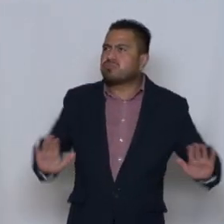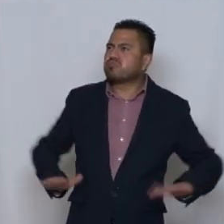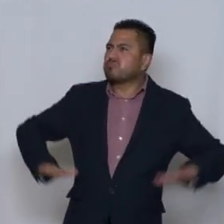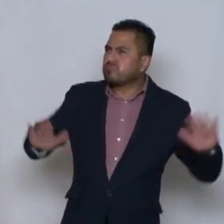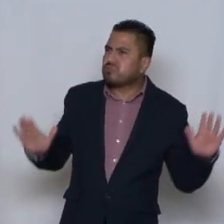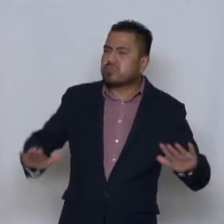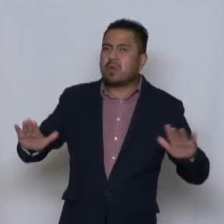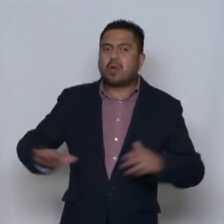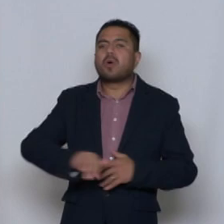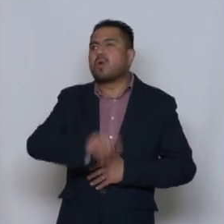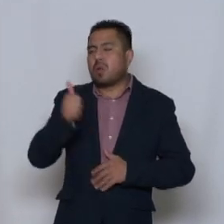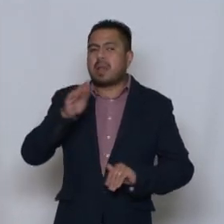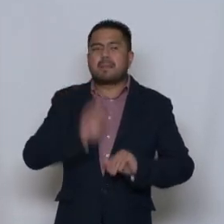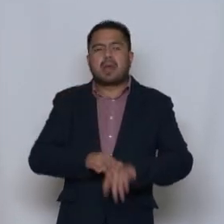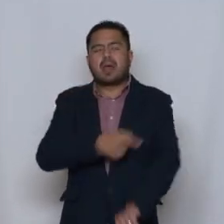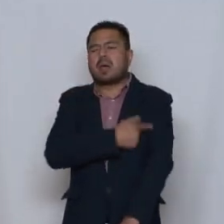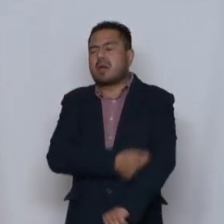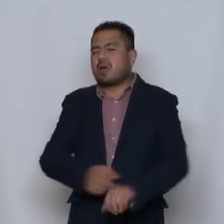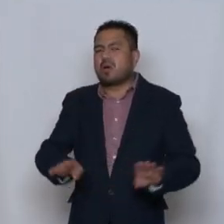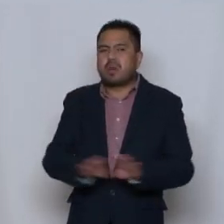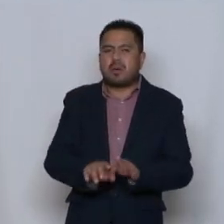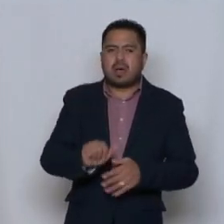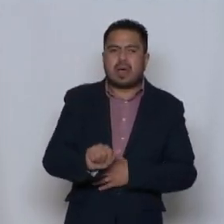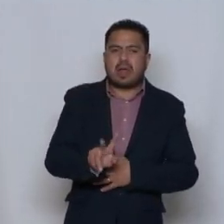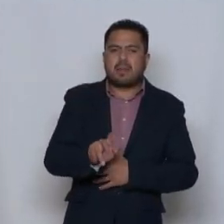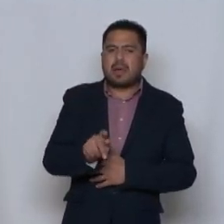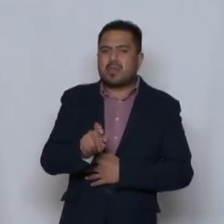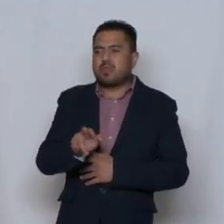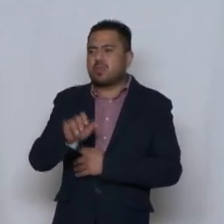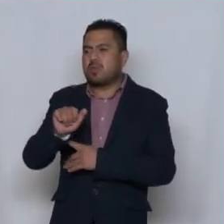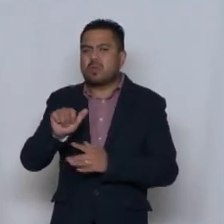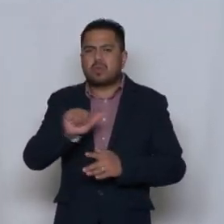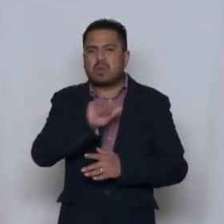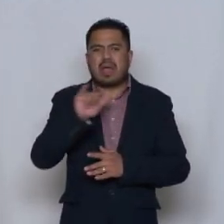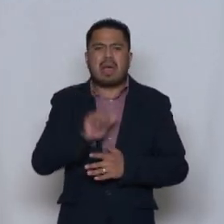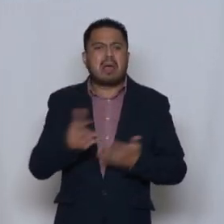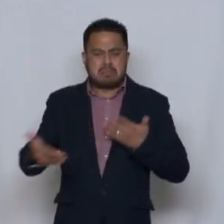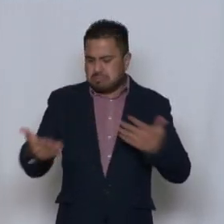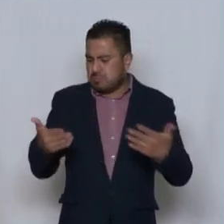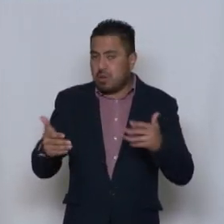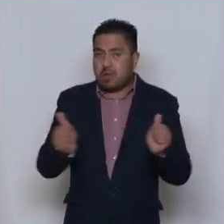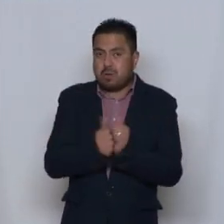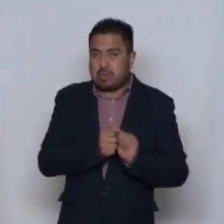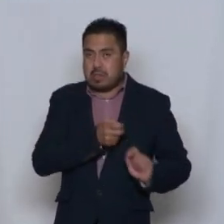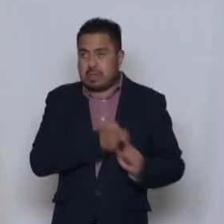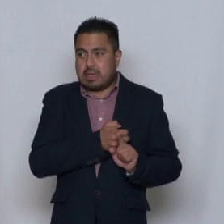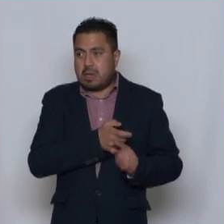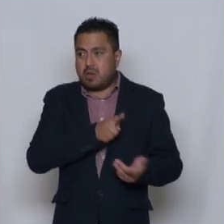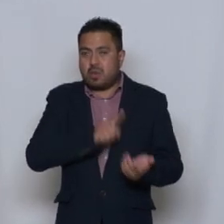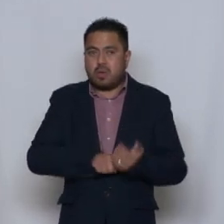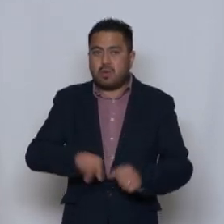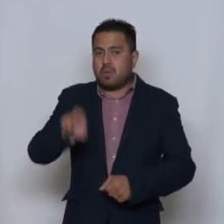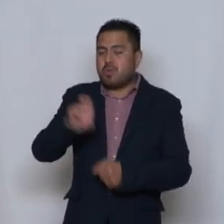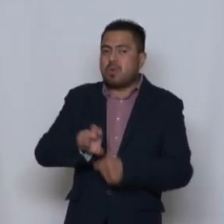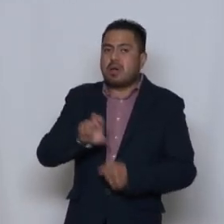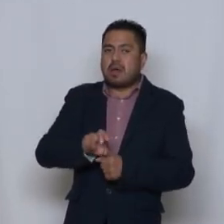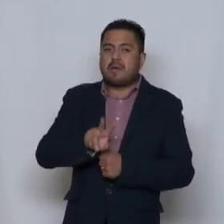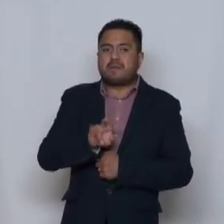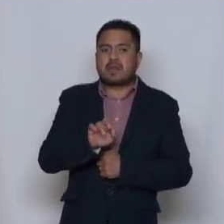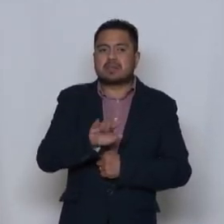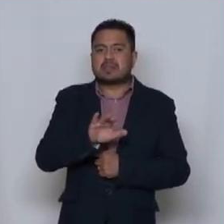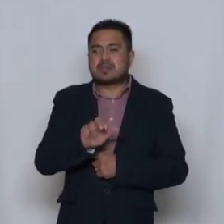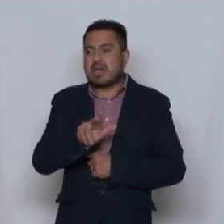otras aves que hacen largos vuelos como el albatros, ninguna se le compara. Pues con excepción de la puesta de huevos, el vencejo